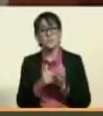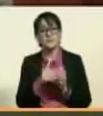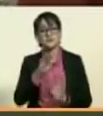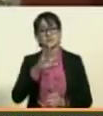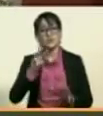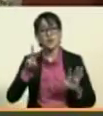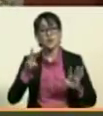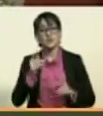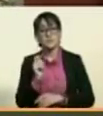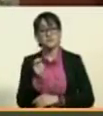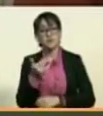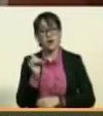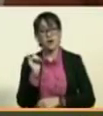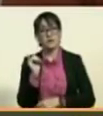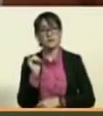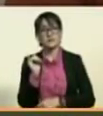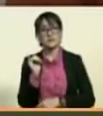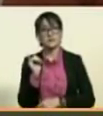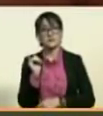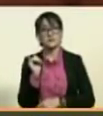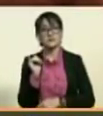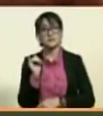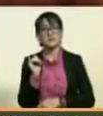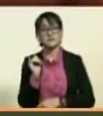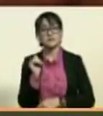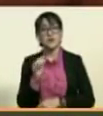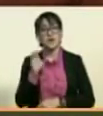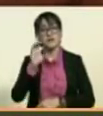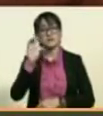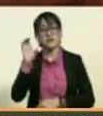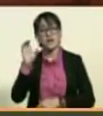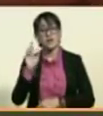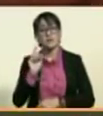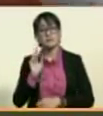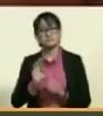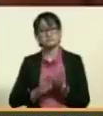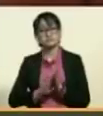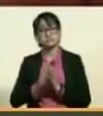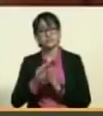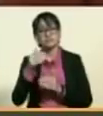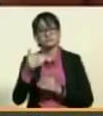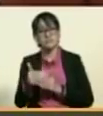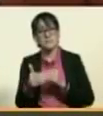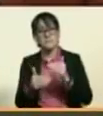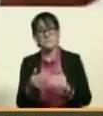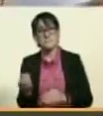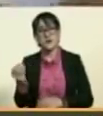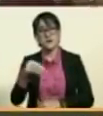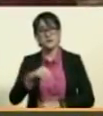25.058 pensionados. Bueno, es uno de los estados que tiene que avanzar un poco más allá.